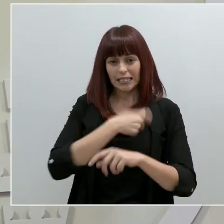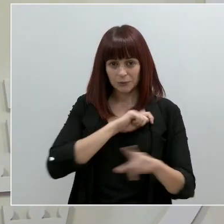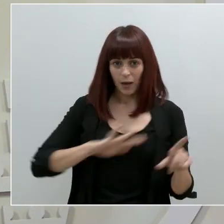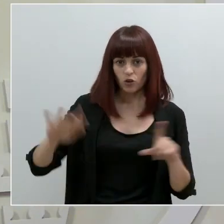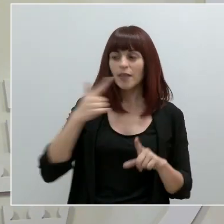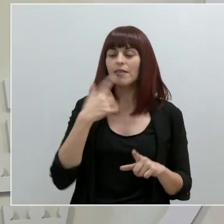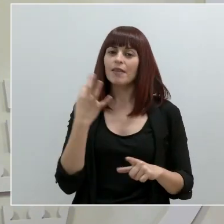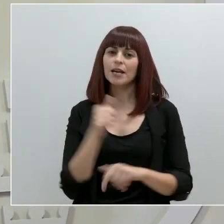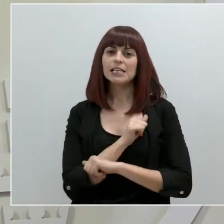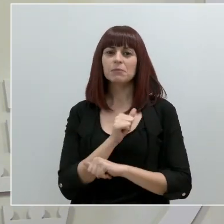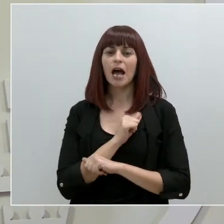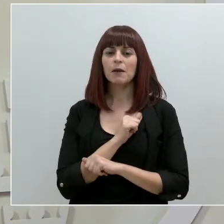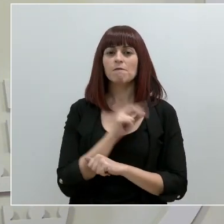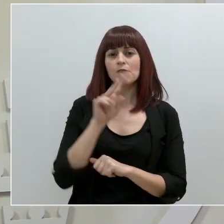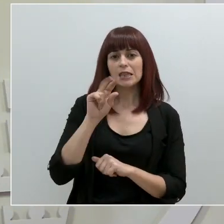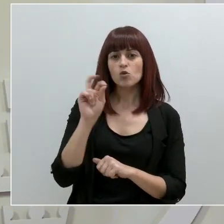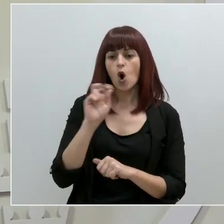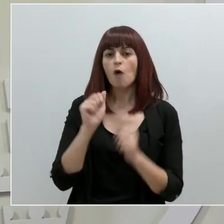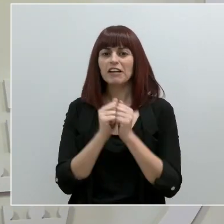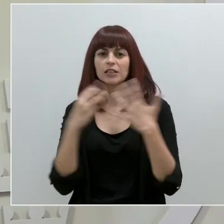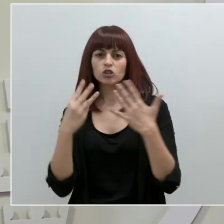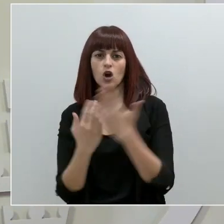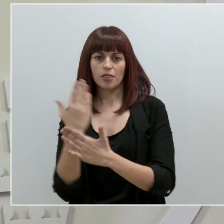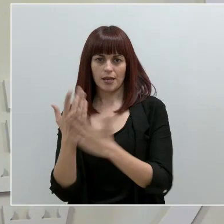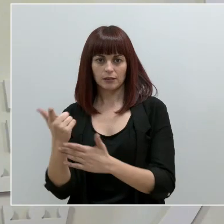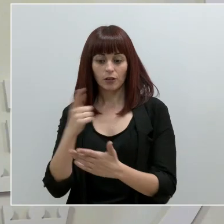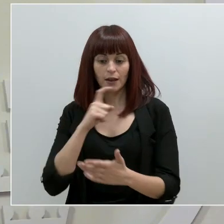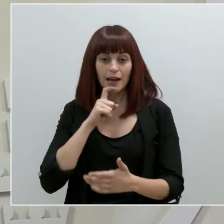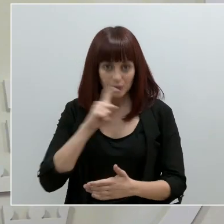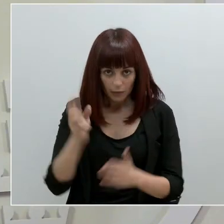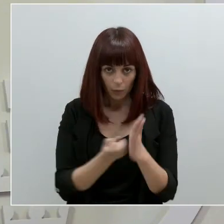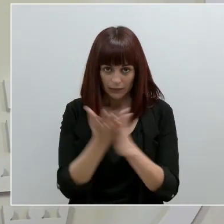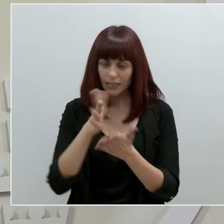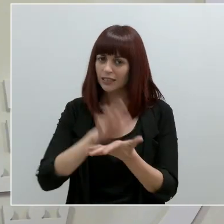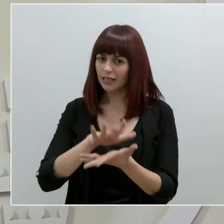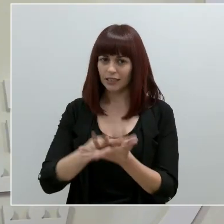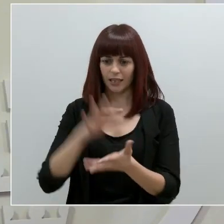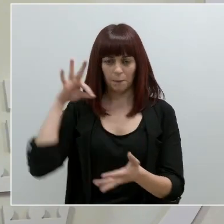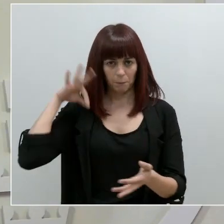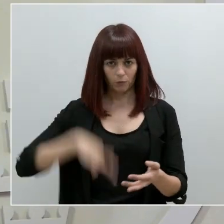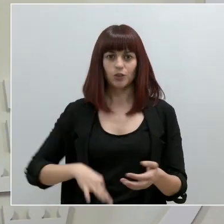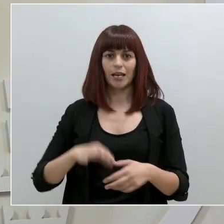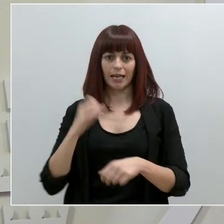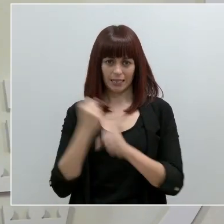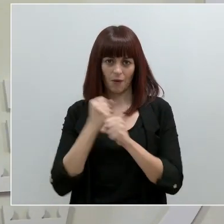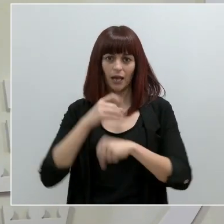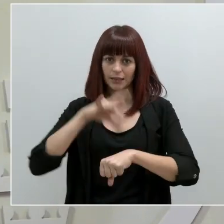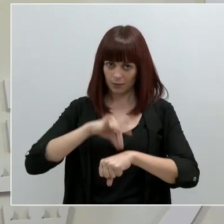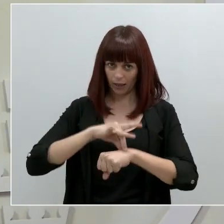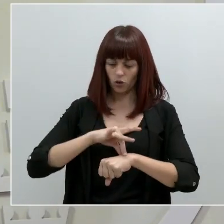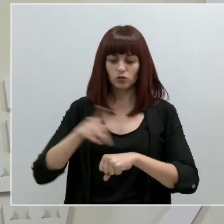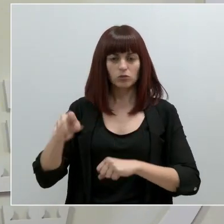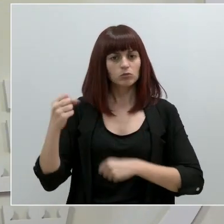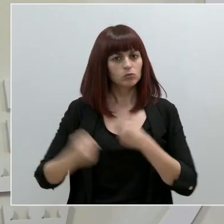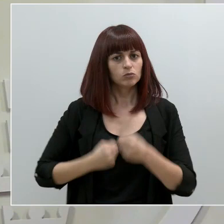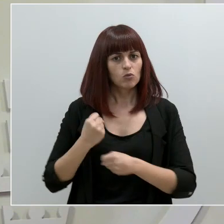días, mandando desde aquí un mensaje de tranquilidad a estos profesionales que conforman el sistema sanitario y que una vez más están